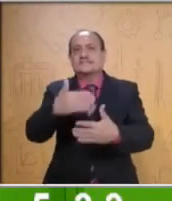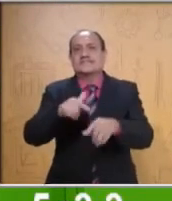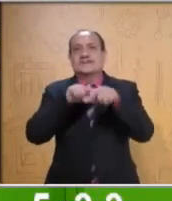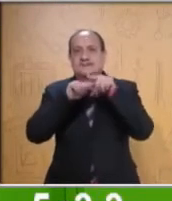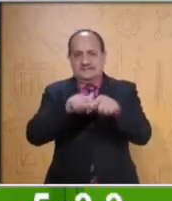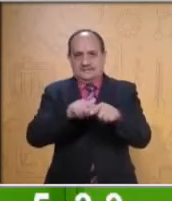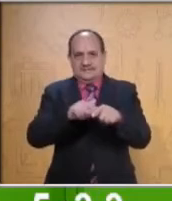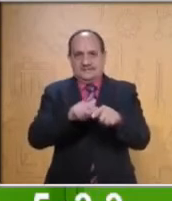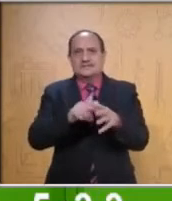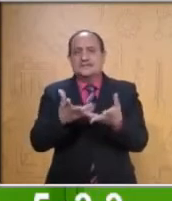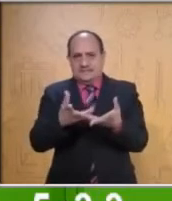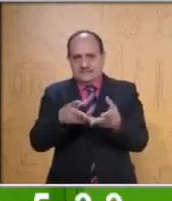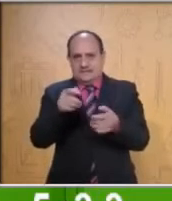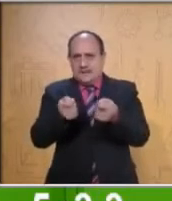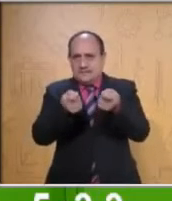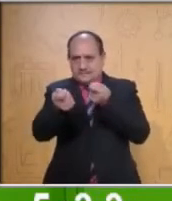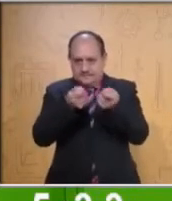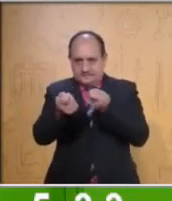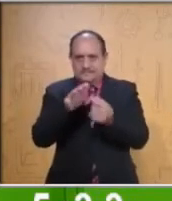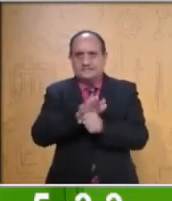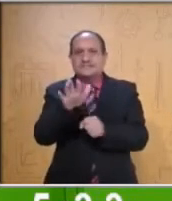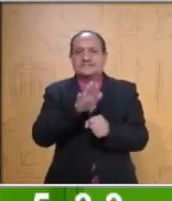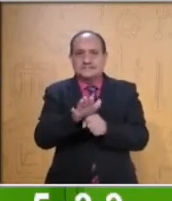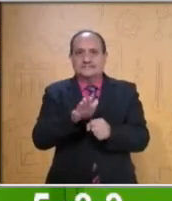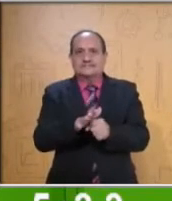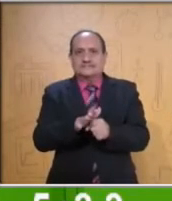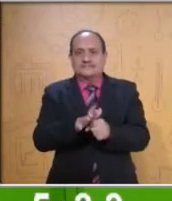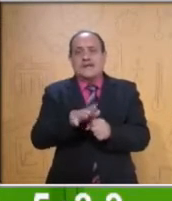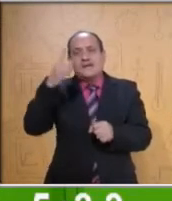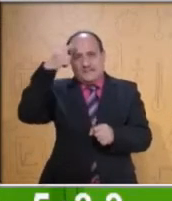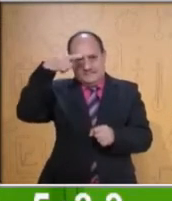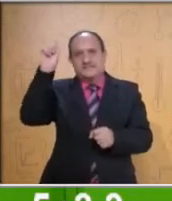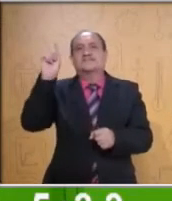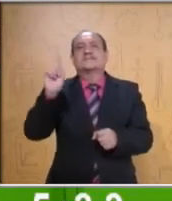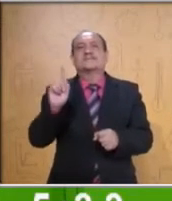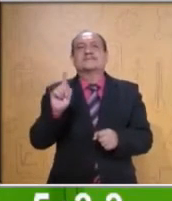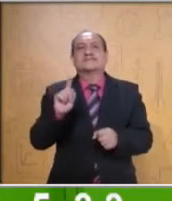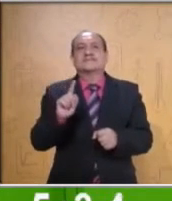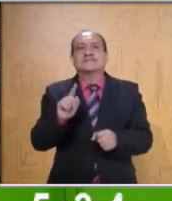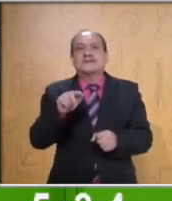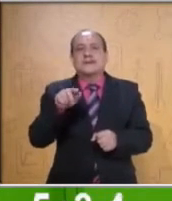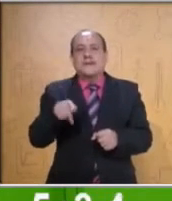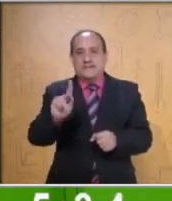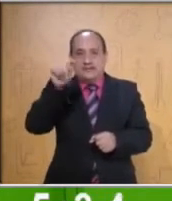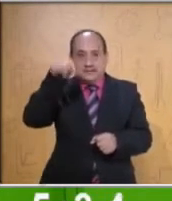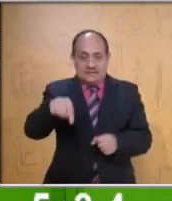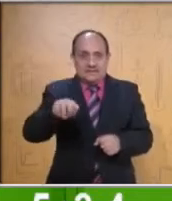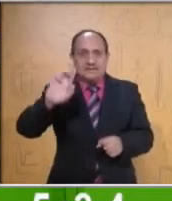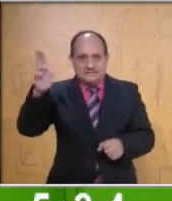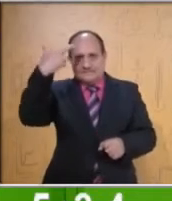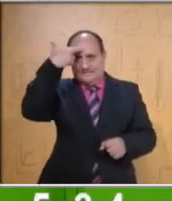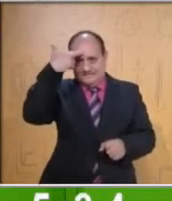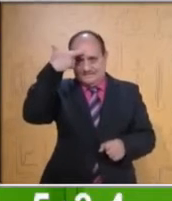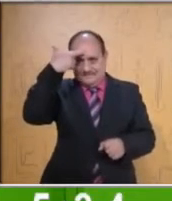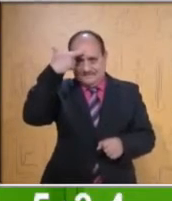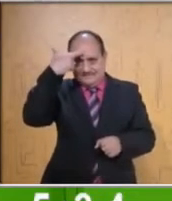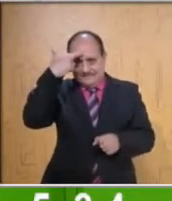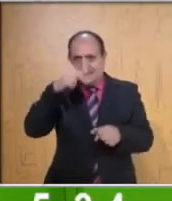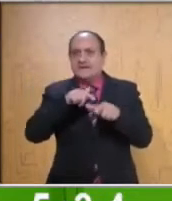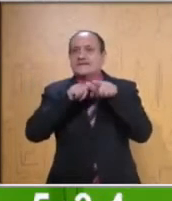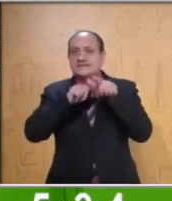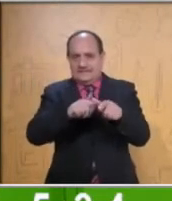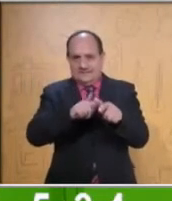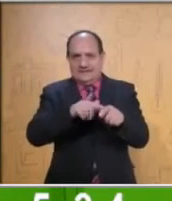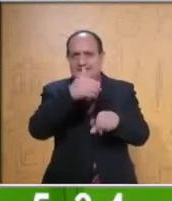siguiente medida de tendencia central. La siguiente es mucho más sencilla, pero aquí, si ustedes recuerdan, la siguiente medida de